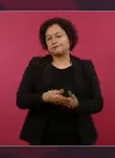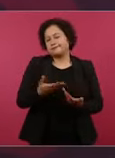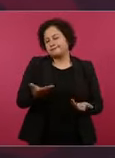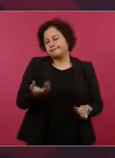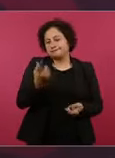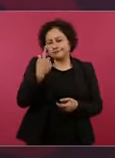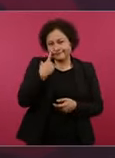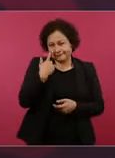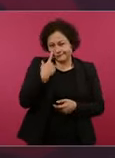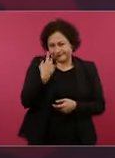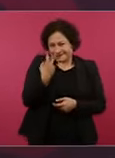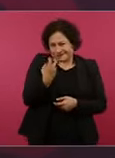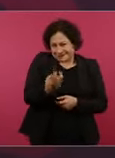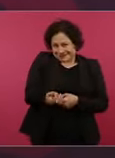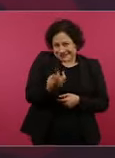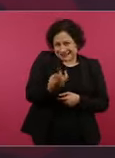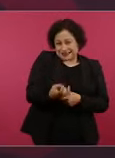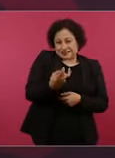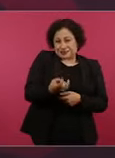bastante